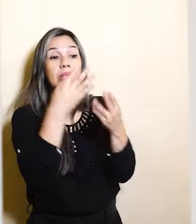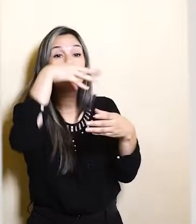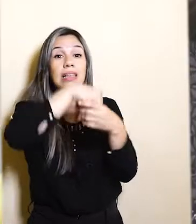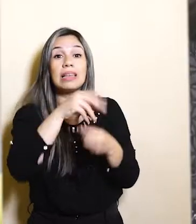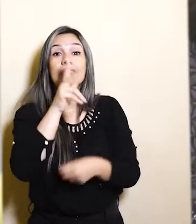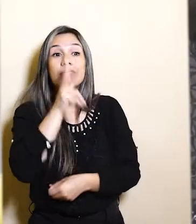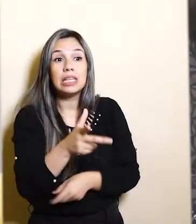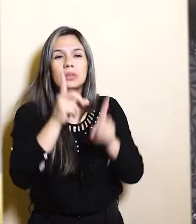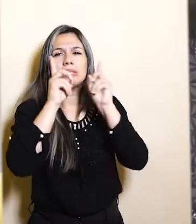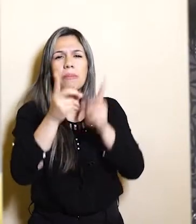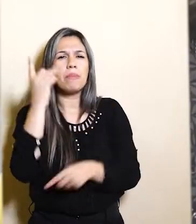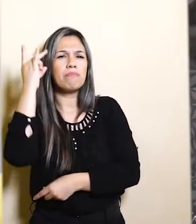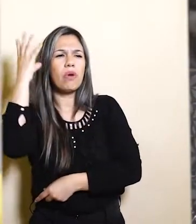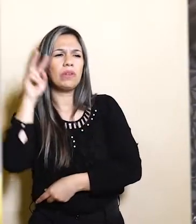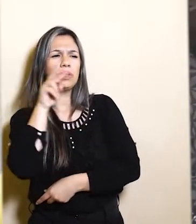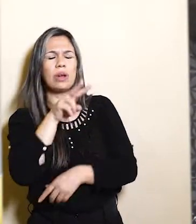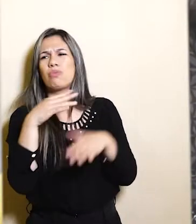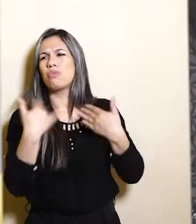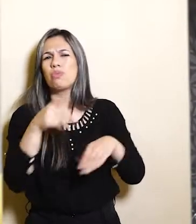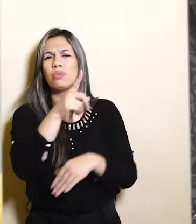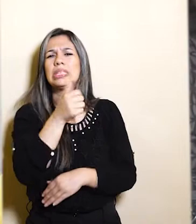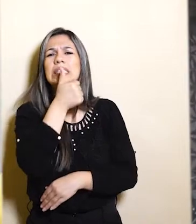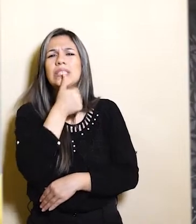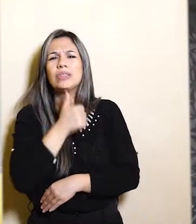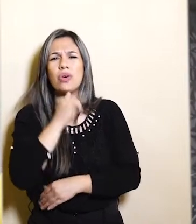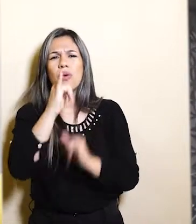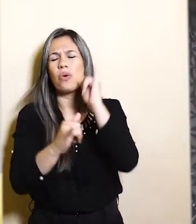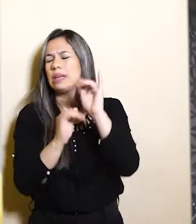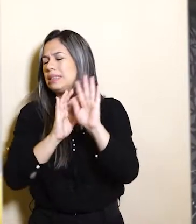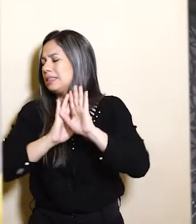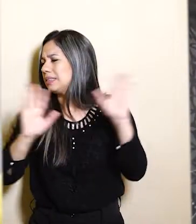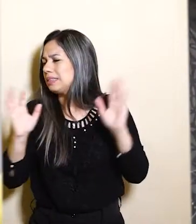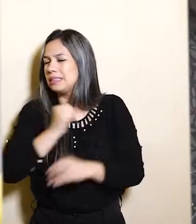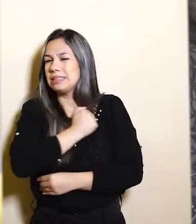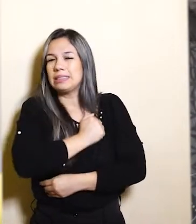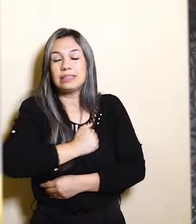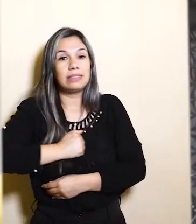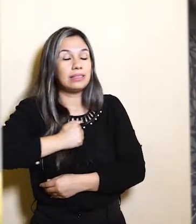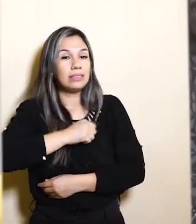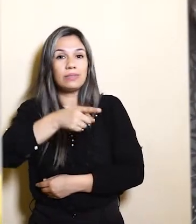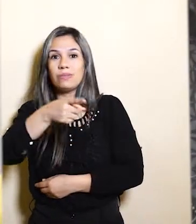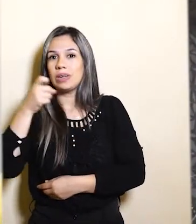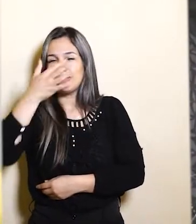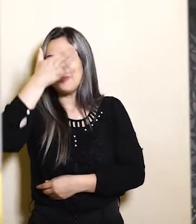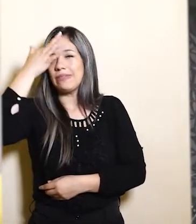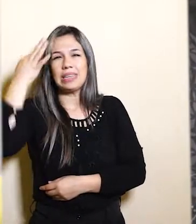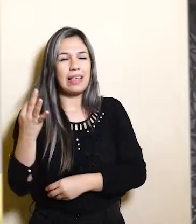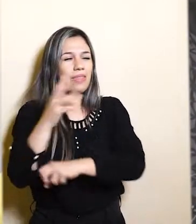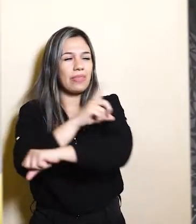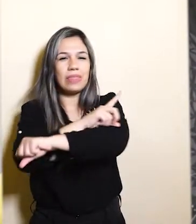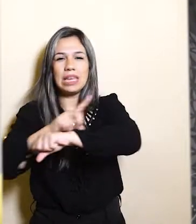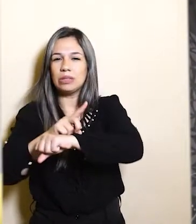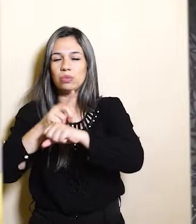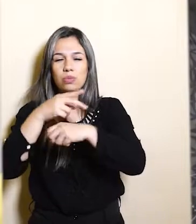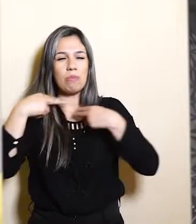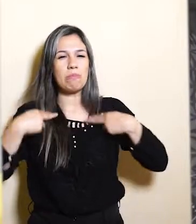profesionales especializados los testimonios. Es desgarrador lo que sucede. Realmente es una crisis de derechos humanos que